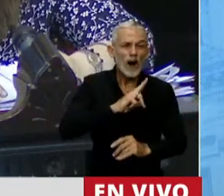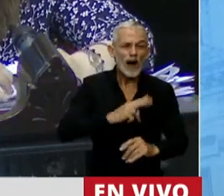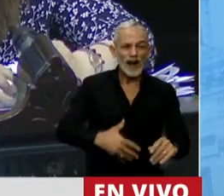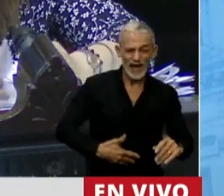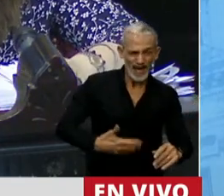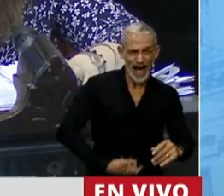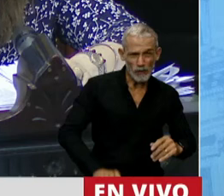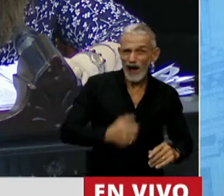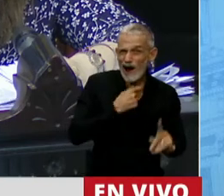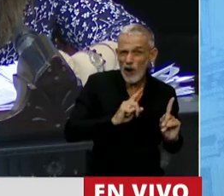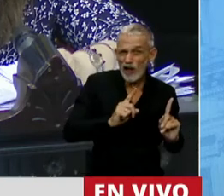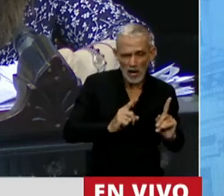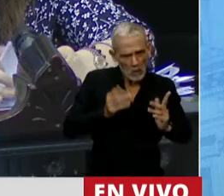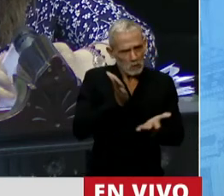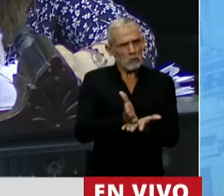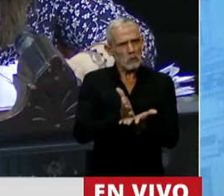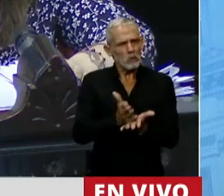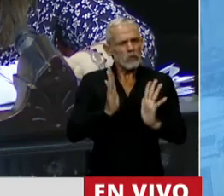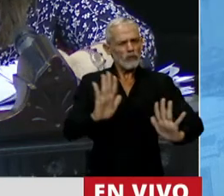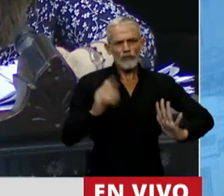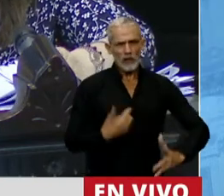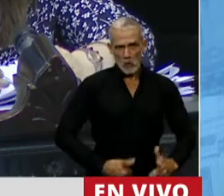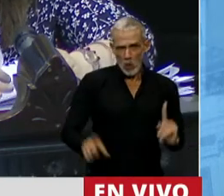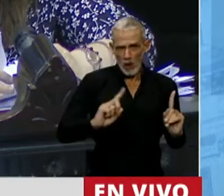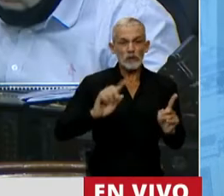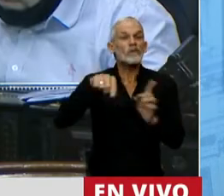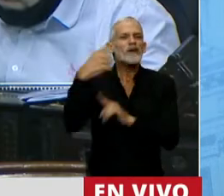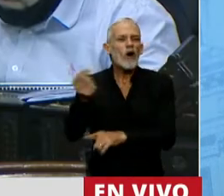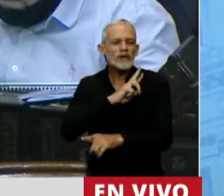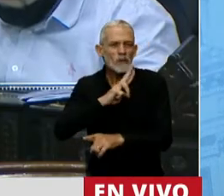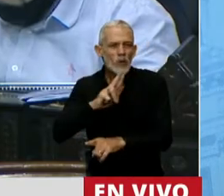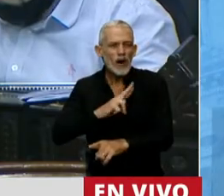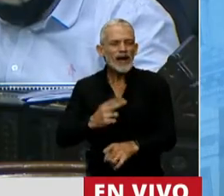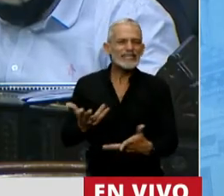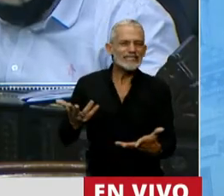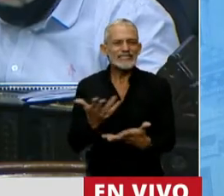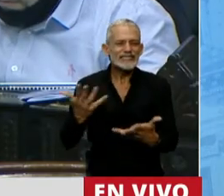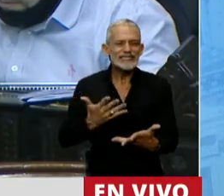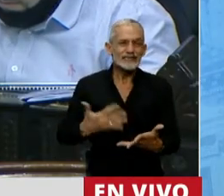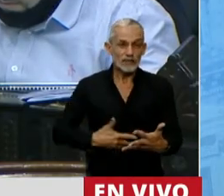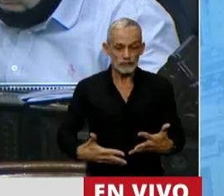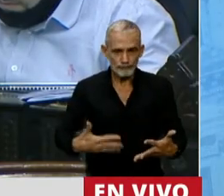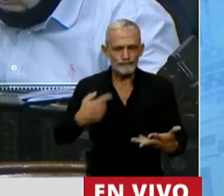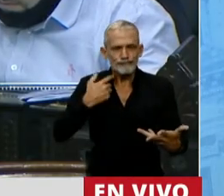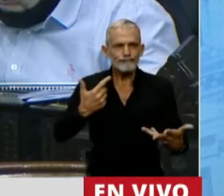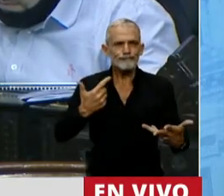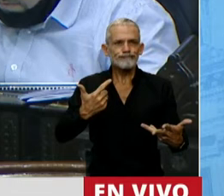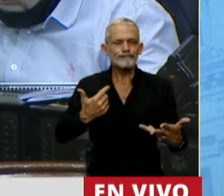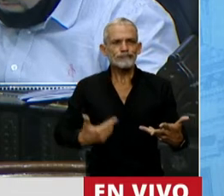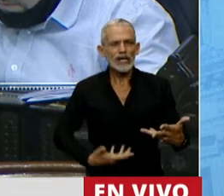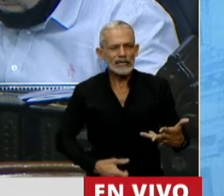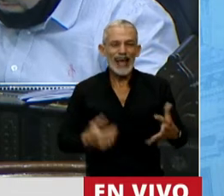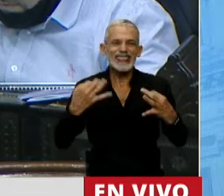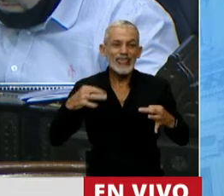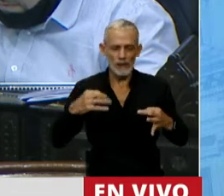abortar seguirán fieles a sus principios. Pero aquellas otras que se ven obligadas tendrán garantía para